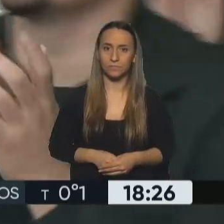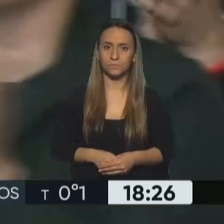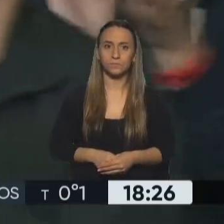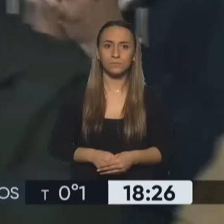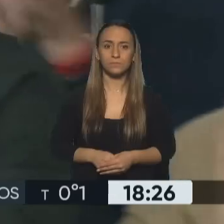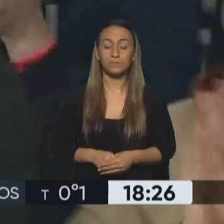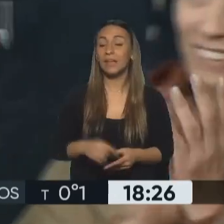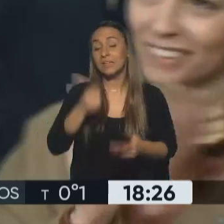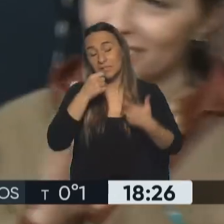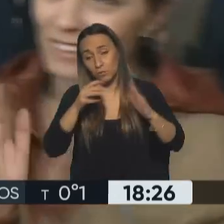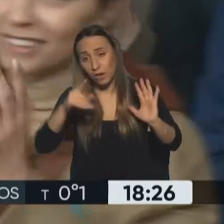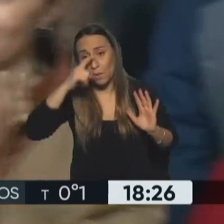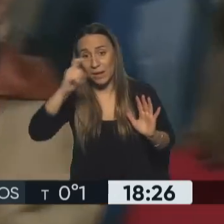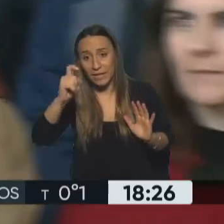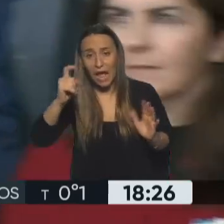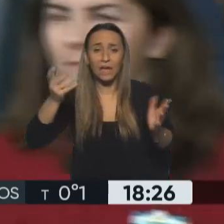Si Belgrano